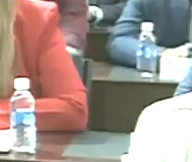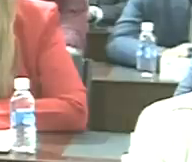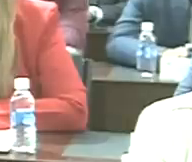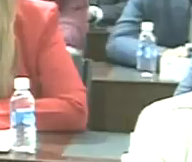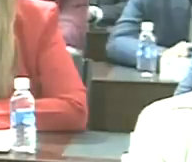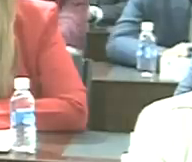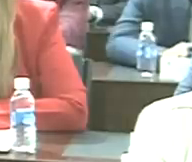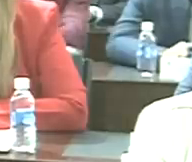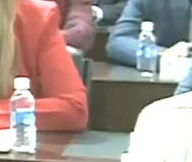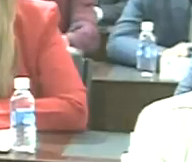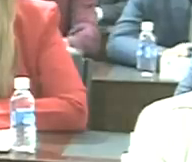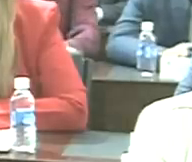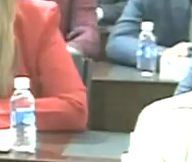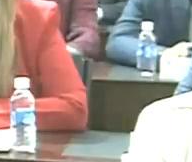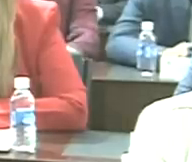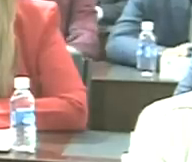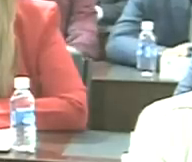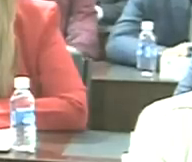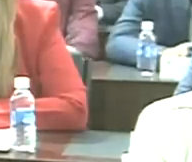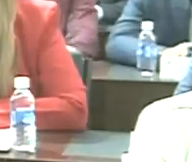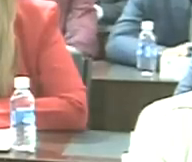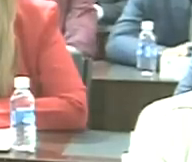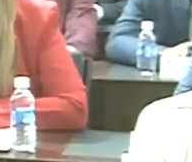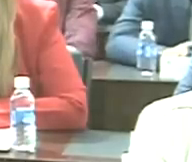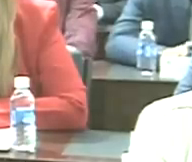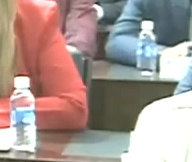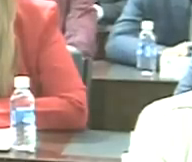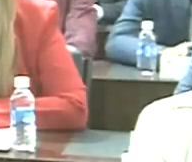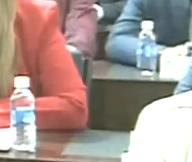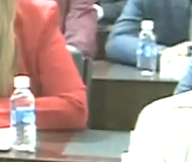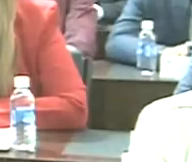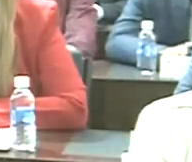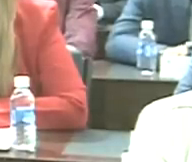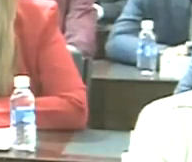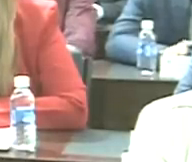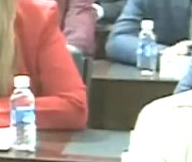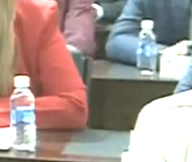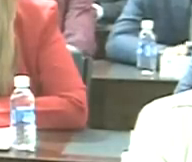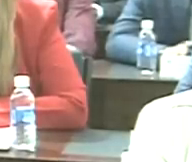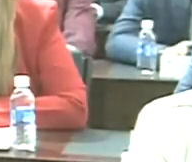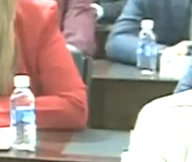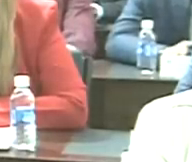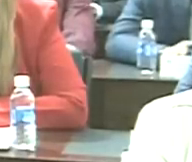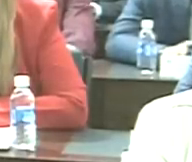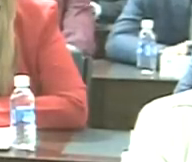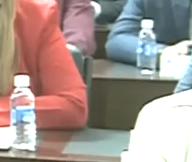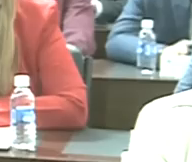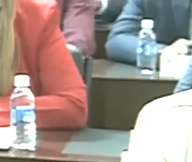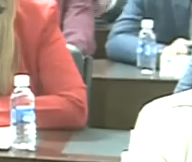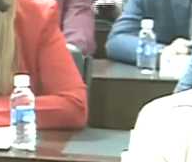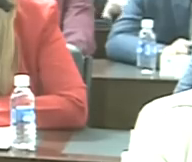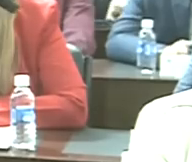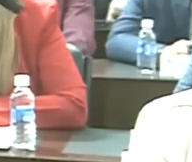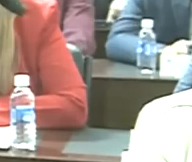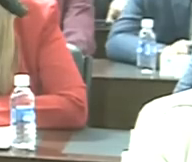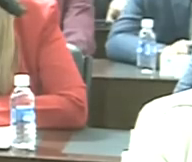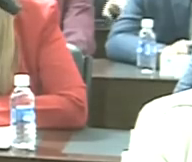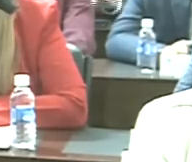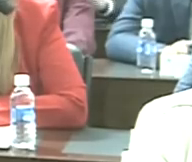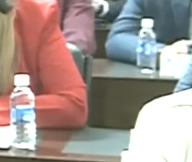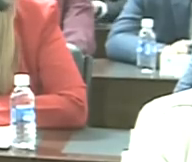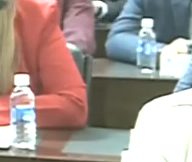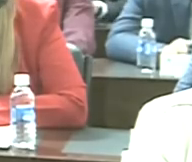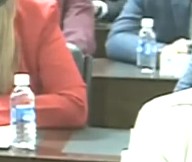compañero presidente de la Asamblea y a todo el equipo, por haber decretado el 13 de agosto como Día Nacional de la